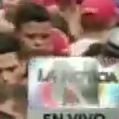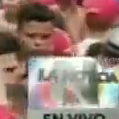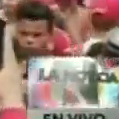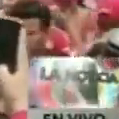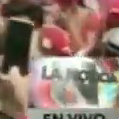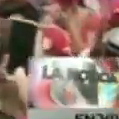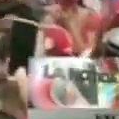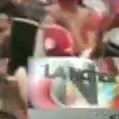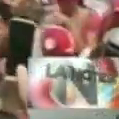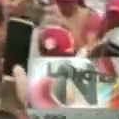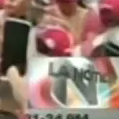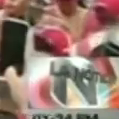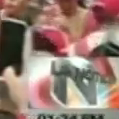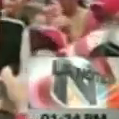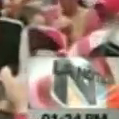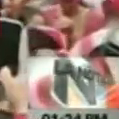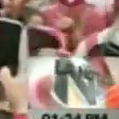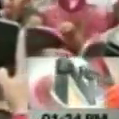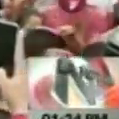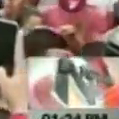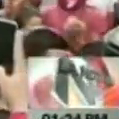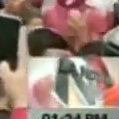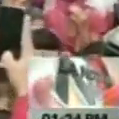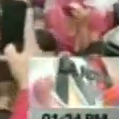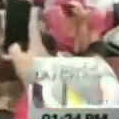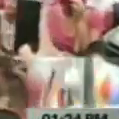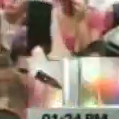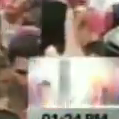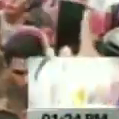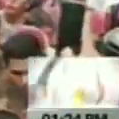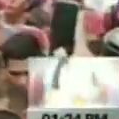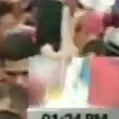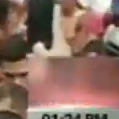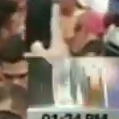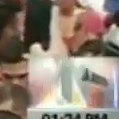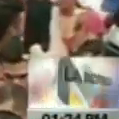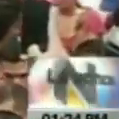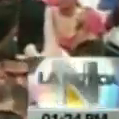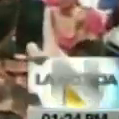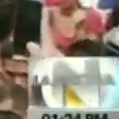en Venezuela. Y no solo lo dice la canciller, también lo dicen estas